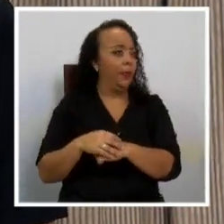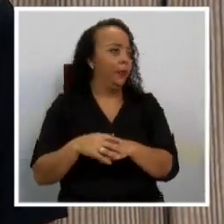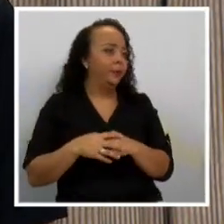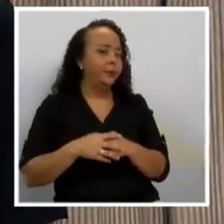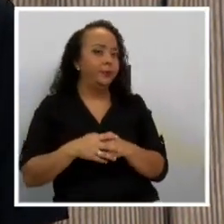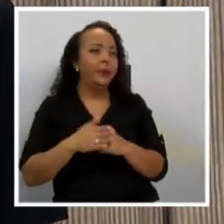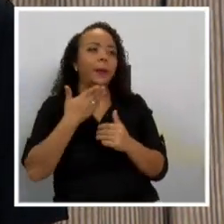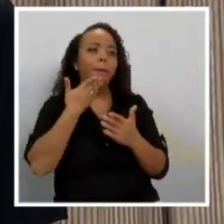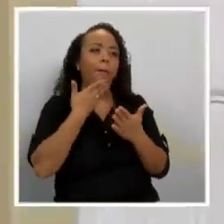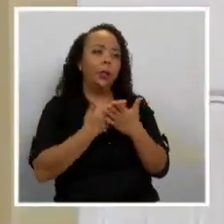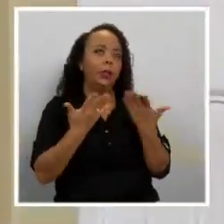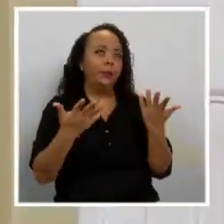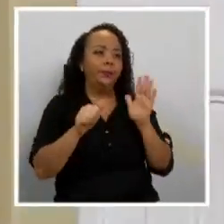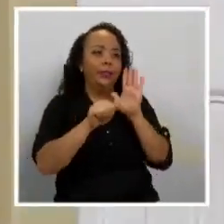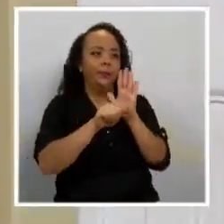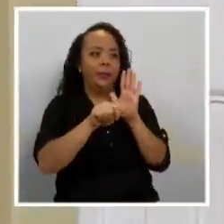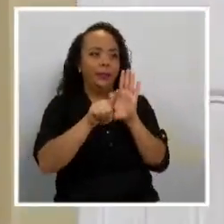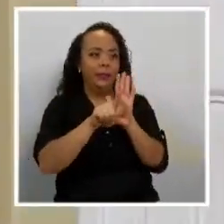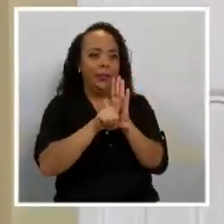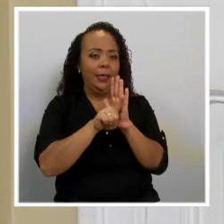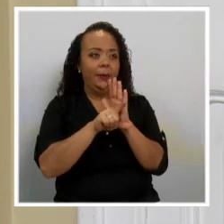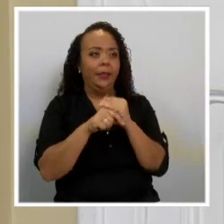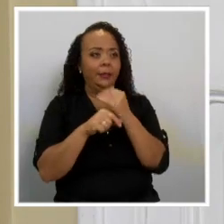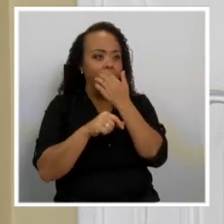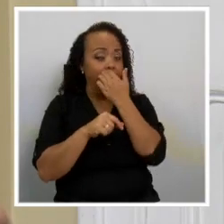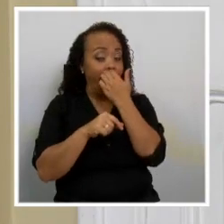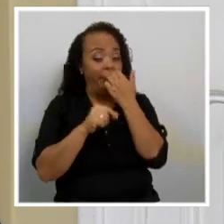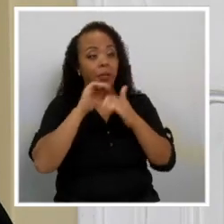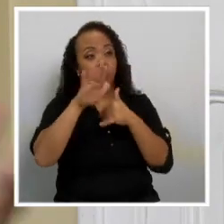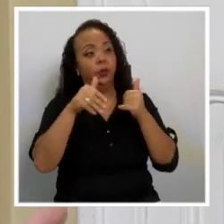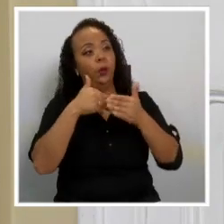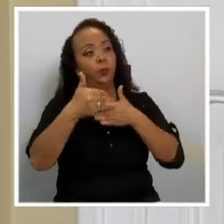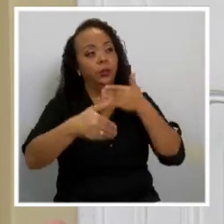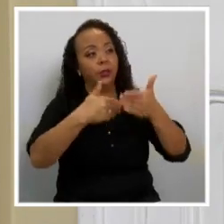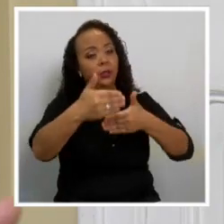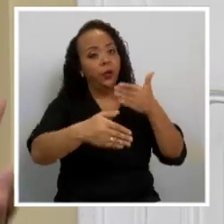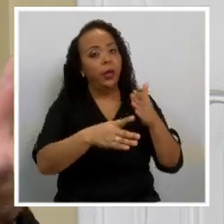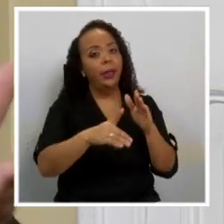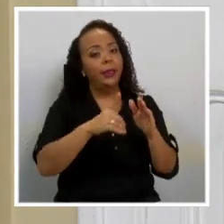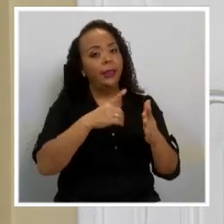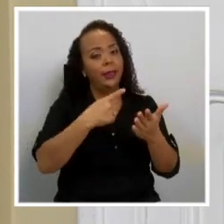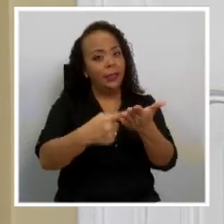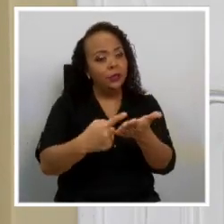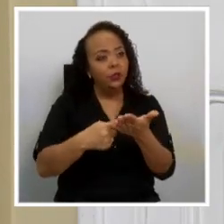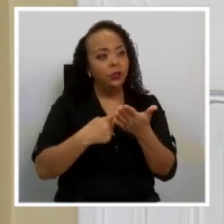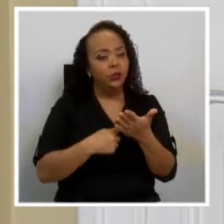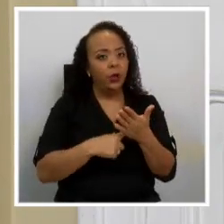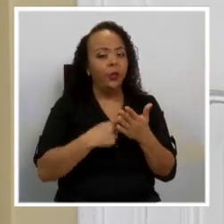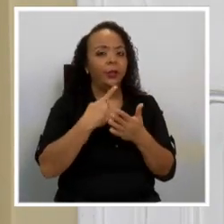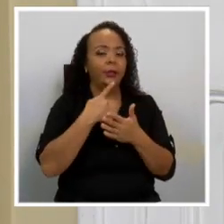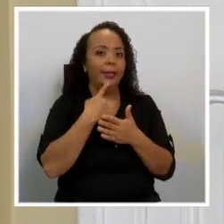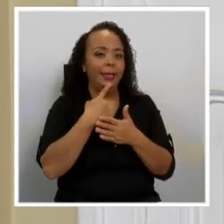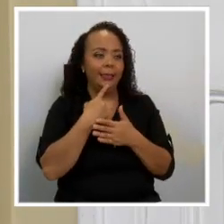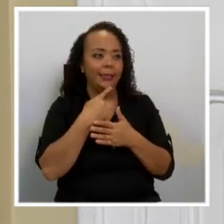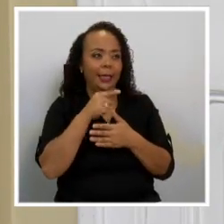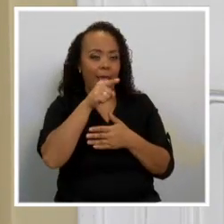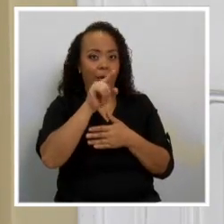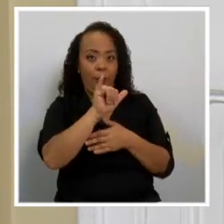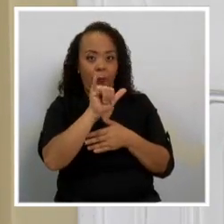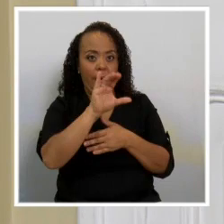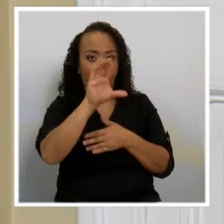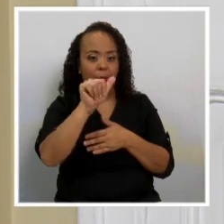A ver, la Asamblea Legislativa, precisamente en todo el proceso de discusión y consulta, es lo que José Carlos creo que quiere